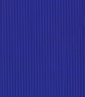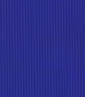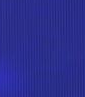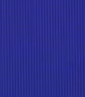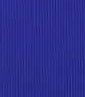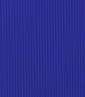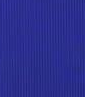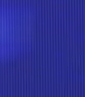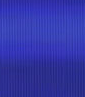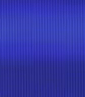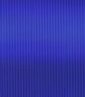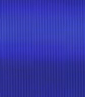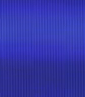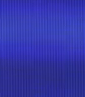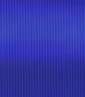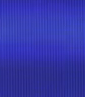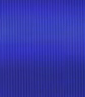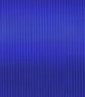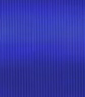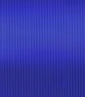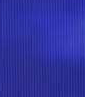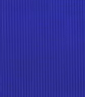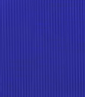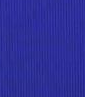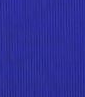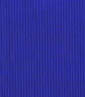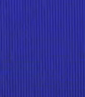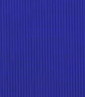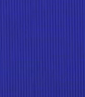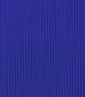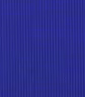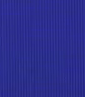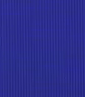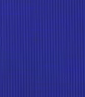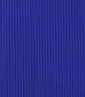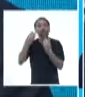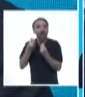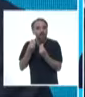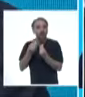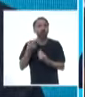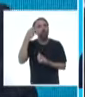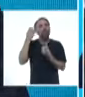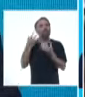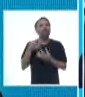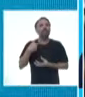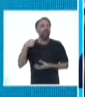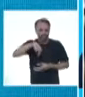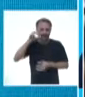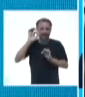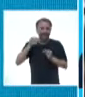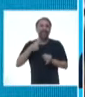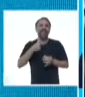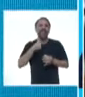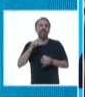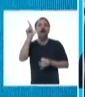fondos Entonces eso de des fondear de sacarle fondos a las provincias que es no darle la coparticipación